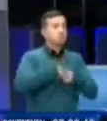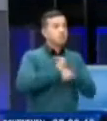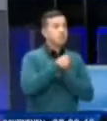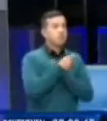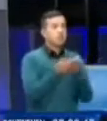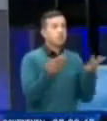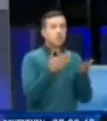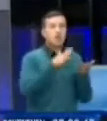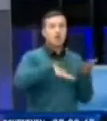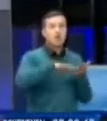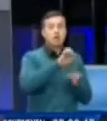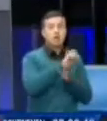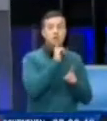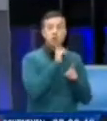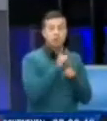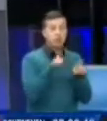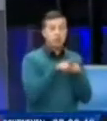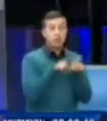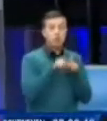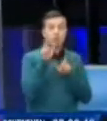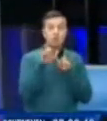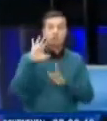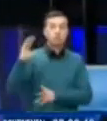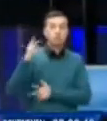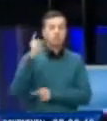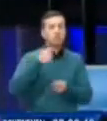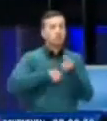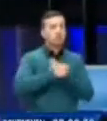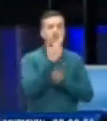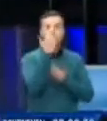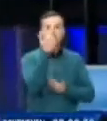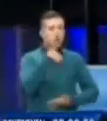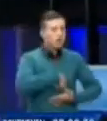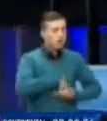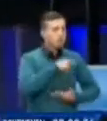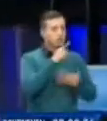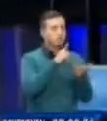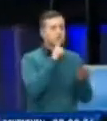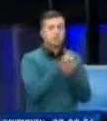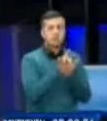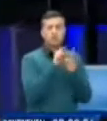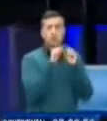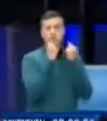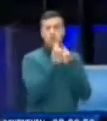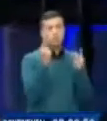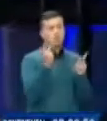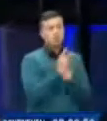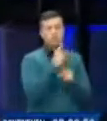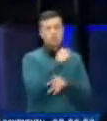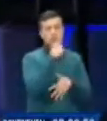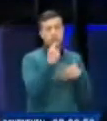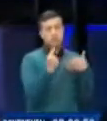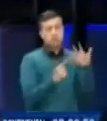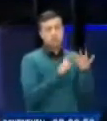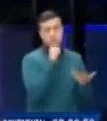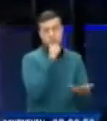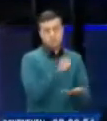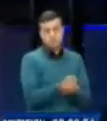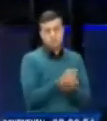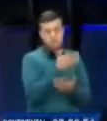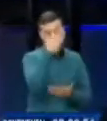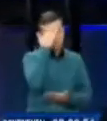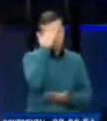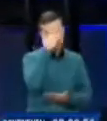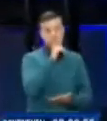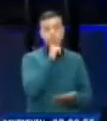personas y se deriva también el tema del negocio arma etcétera etcétera etcétera el género organizado está está totalmente que está